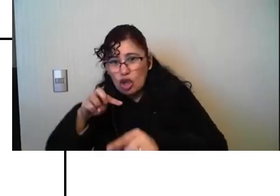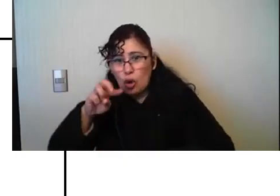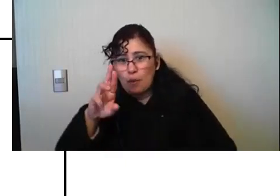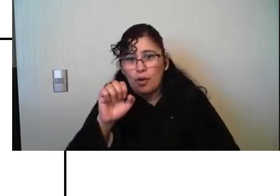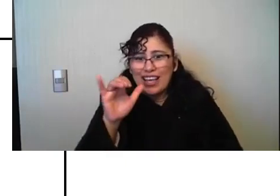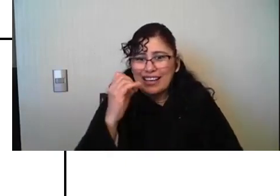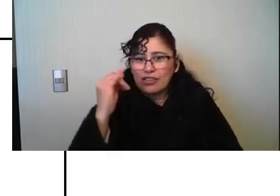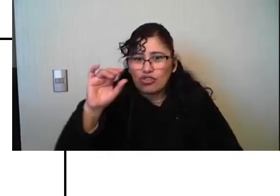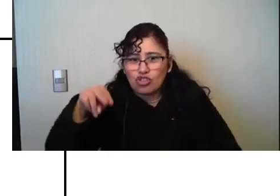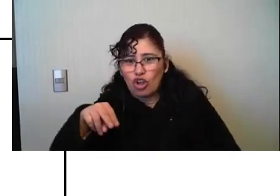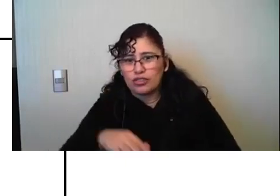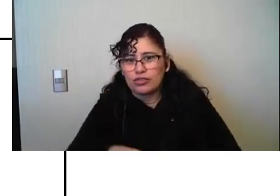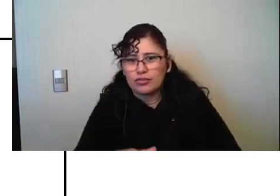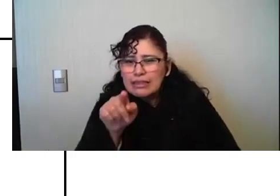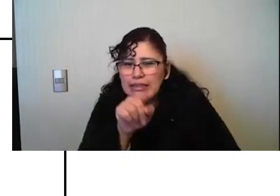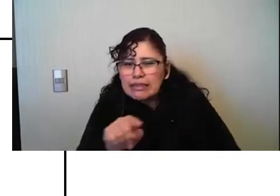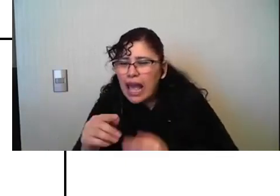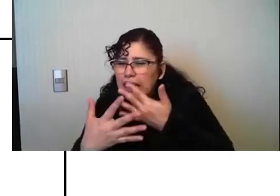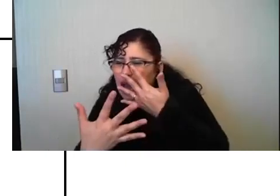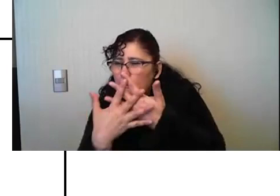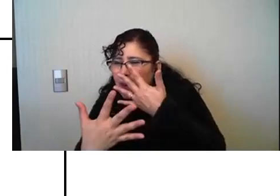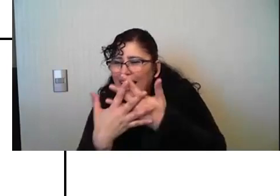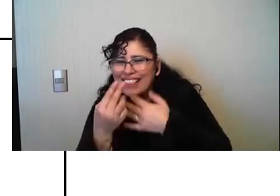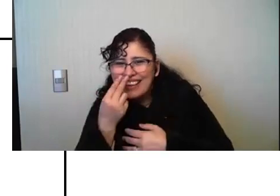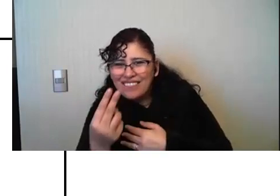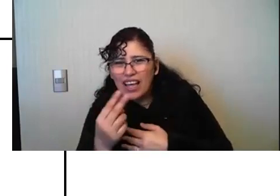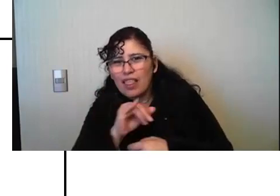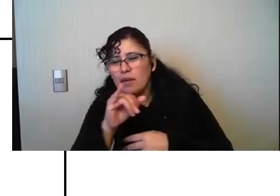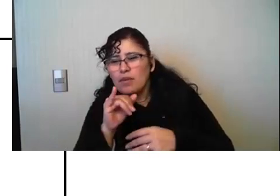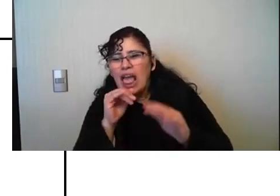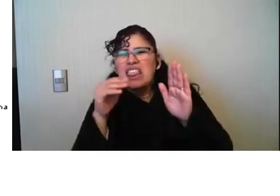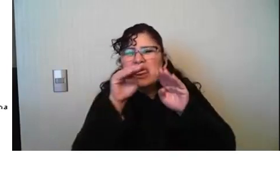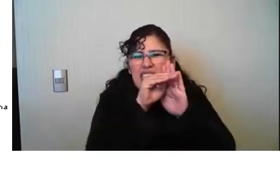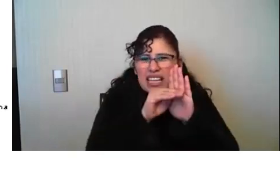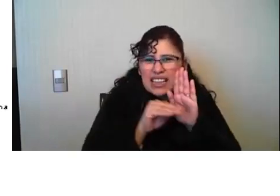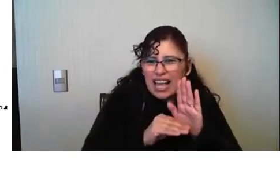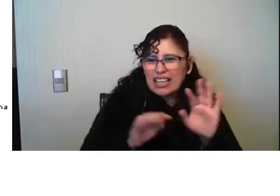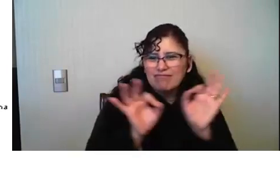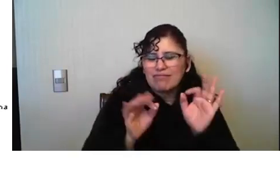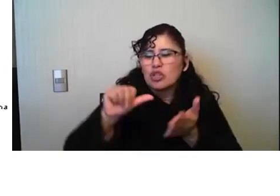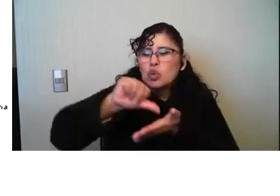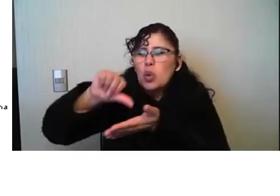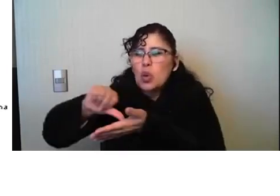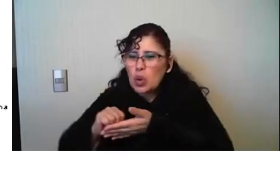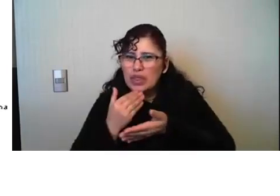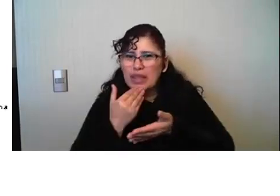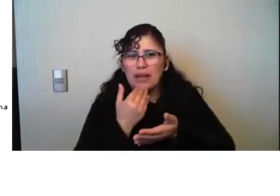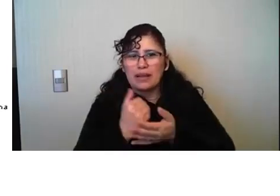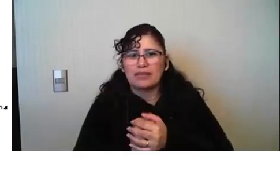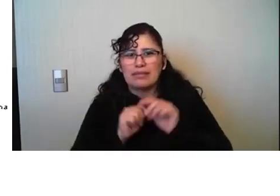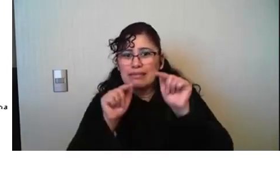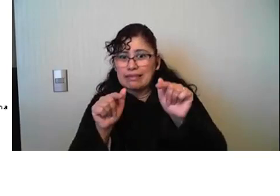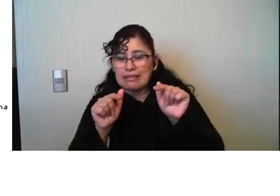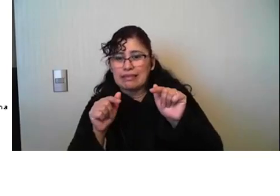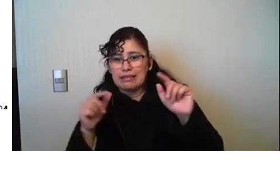Ahí, por transparencia que debería verse, aquí están los detalles, aquí están los núcleos, aquí una imagen